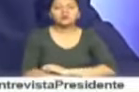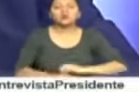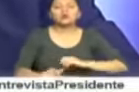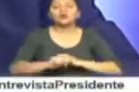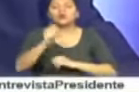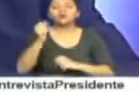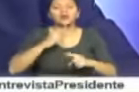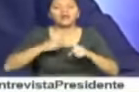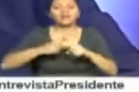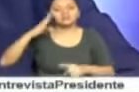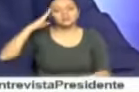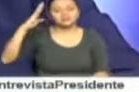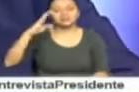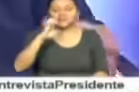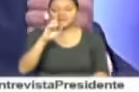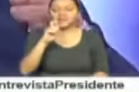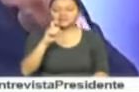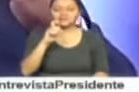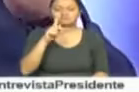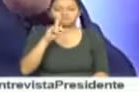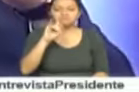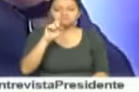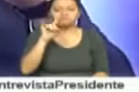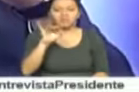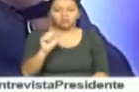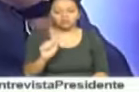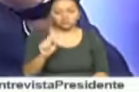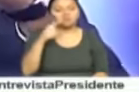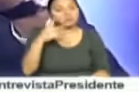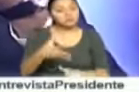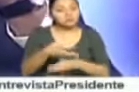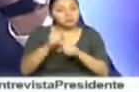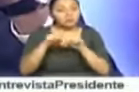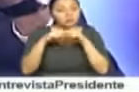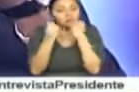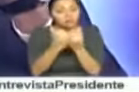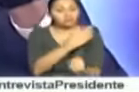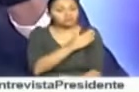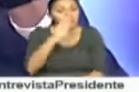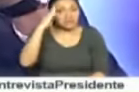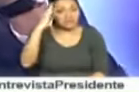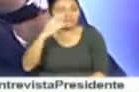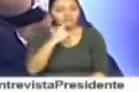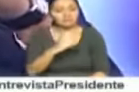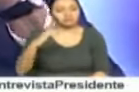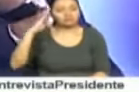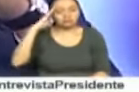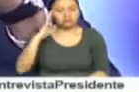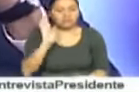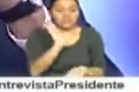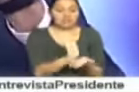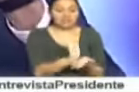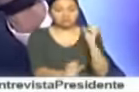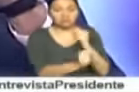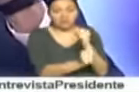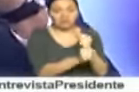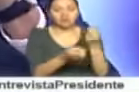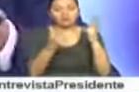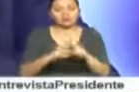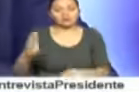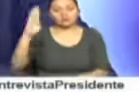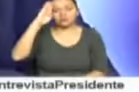Espinosa, salió a decir que la seguridad social, el ISFA, así como el IE de los trabajadores, el ISFA